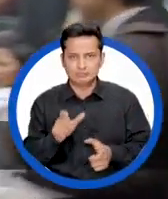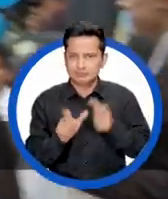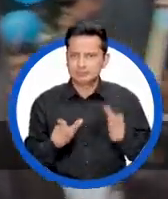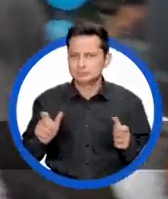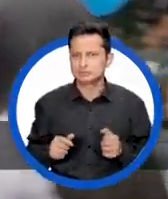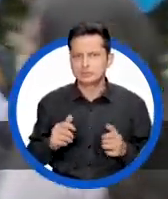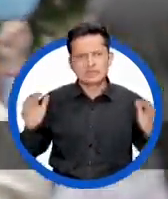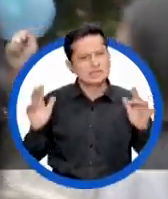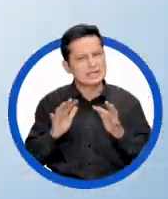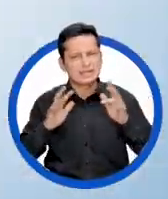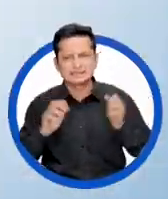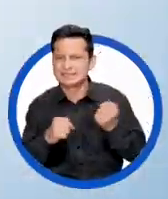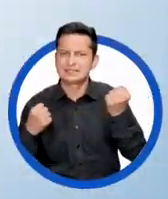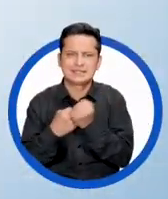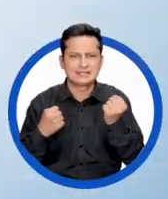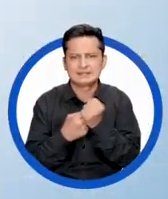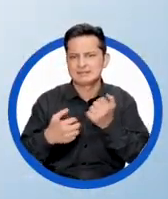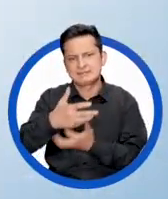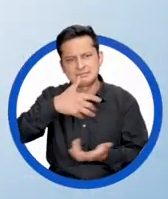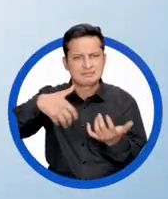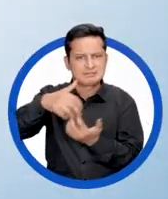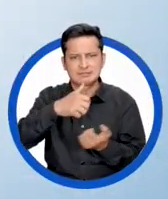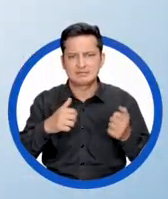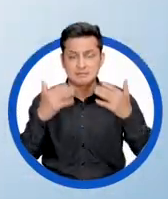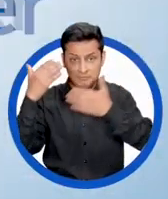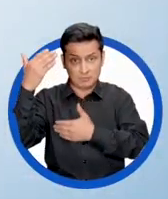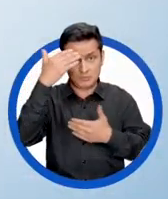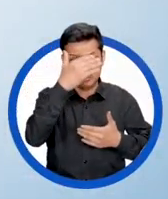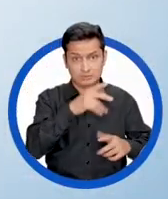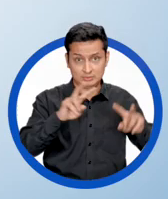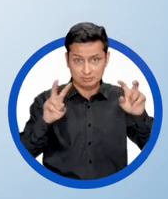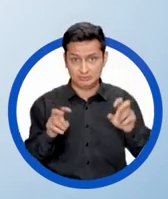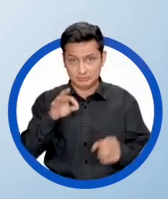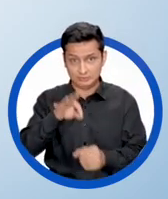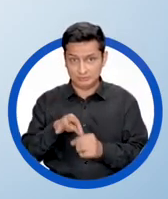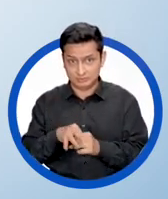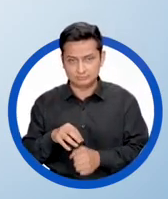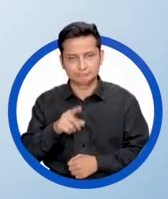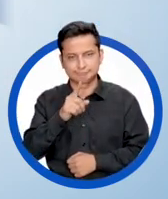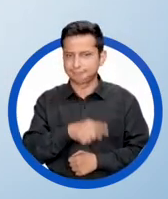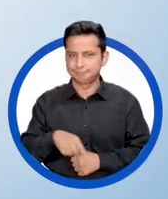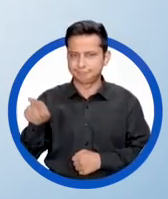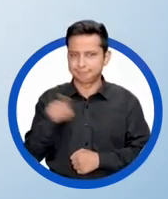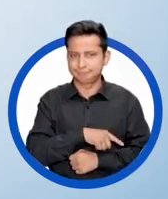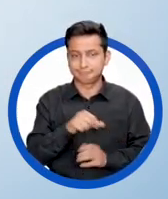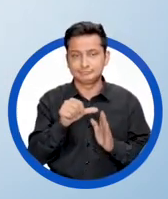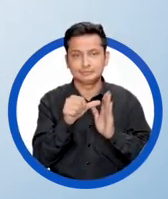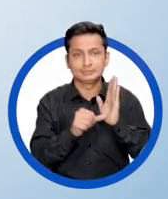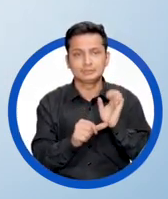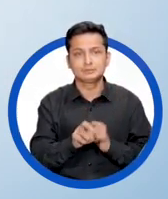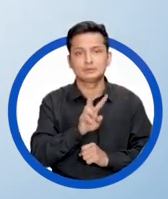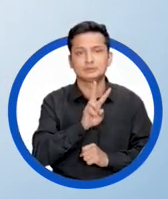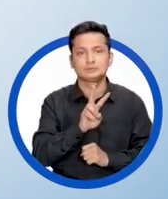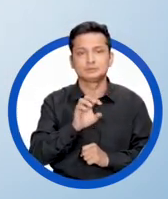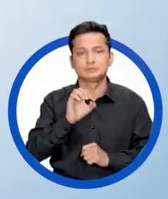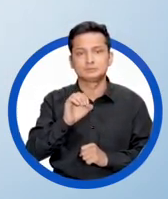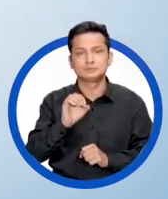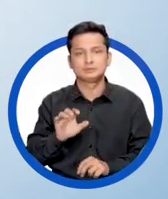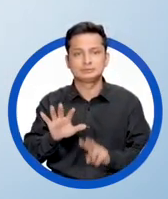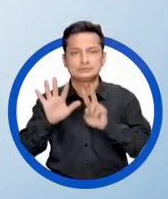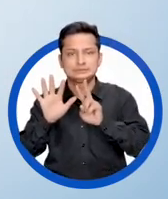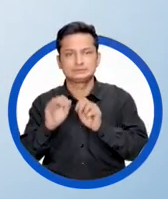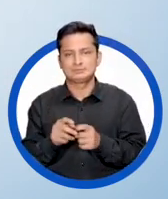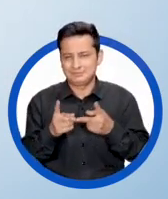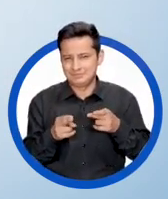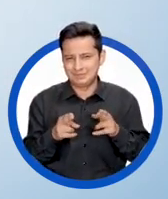la realización de mítines, concentraciones y cualquier otro acto o programa de carácter electoral, tal como lo establece el artículo